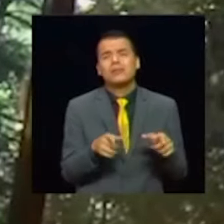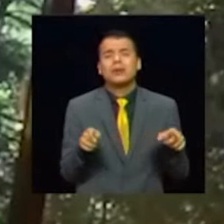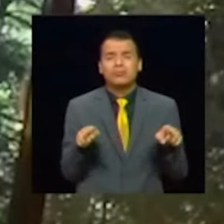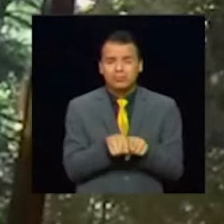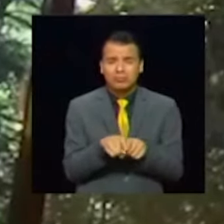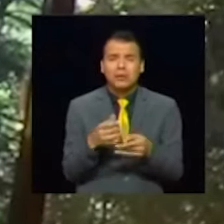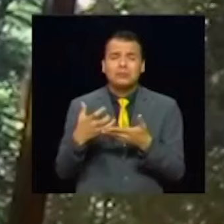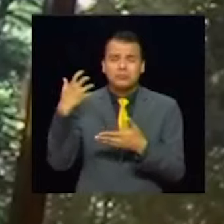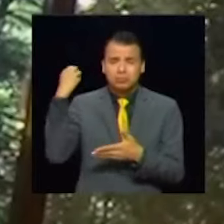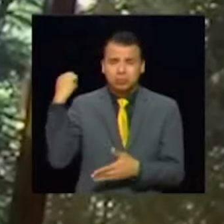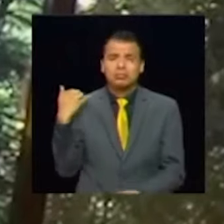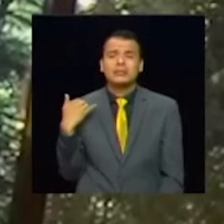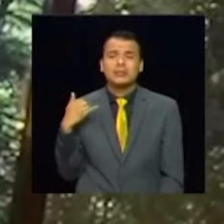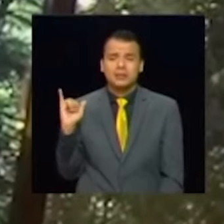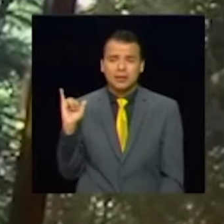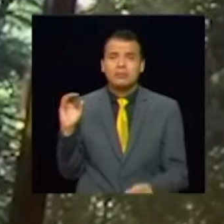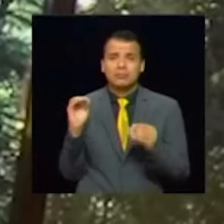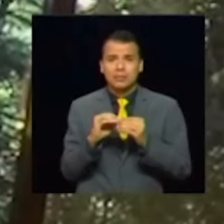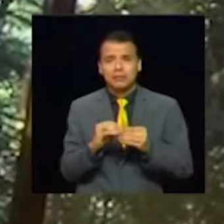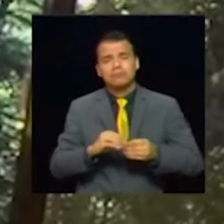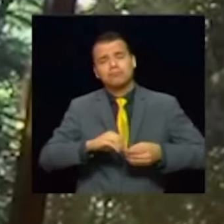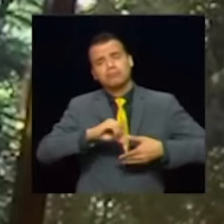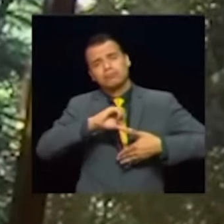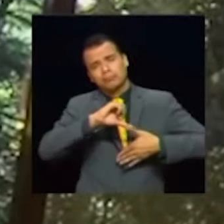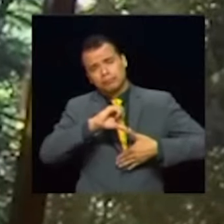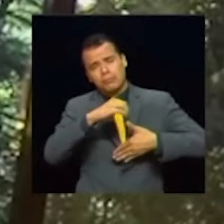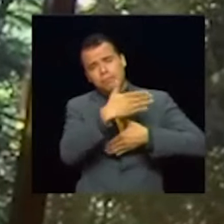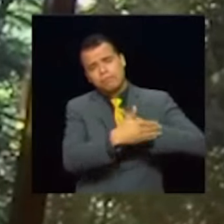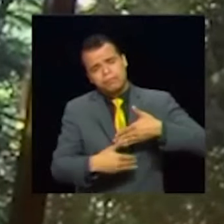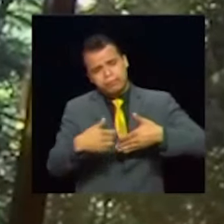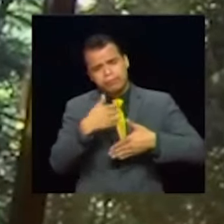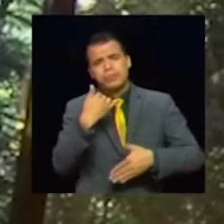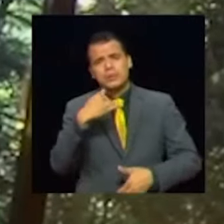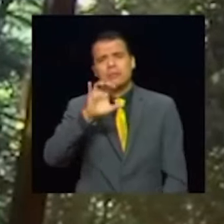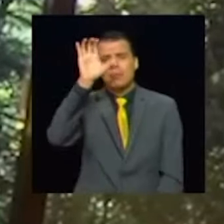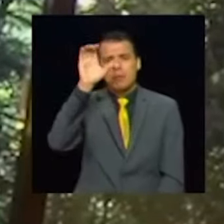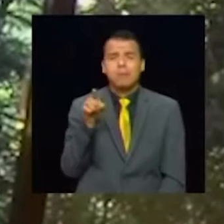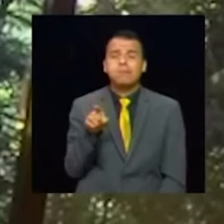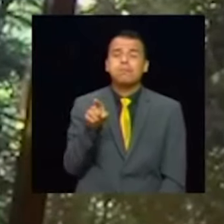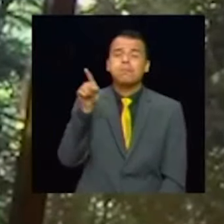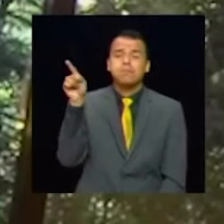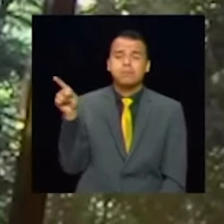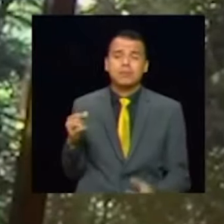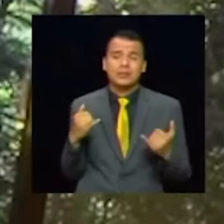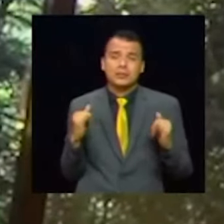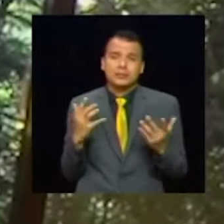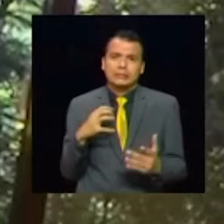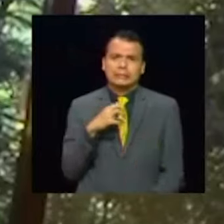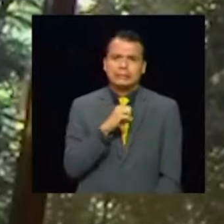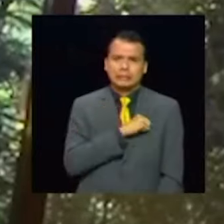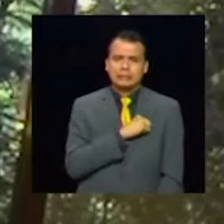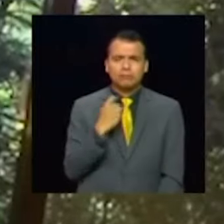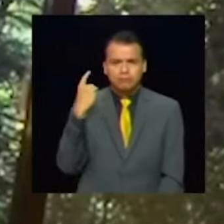la hemos visto en el continente, en otros países, y que pues es una lástima, porque como lo dije yo